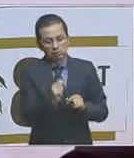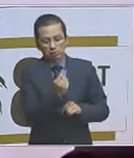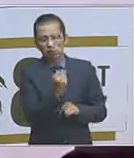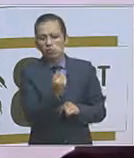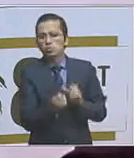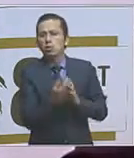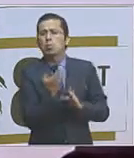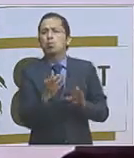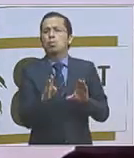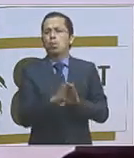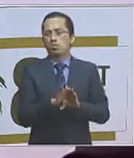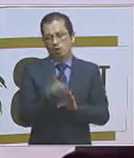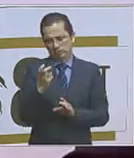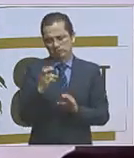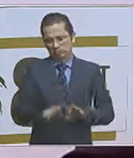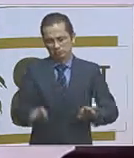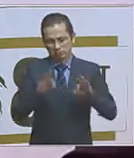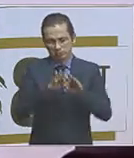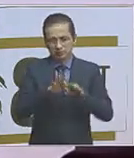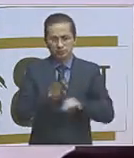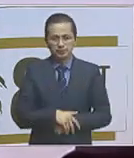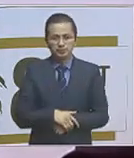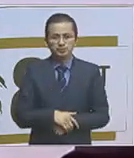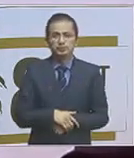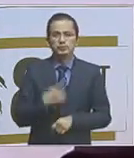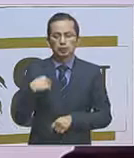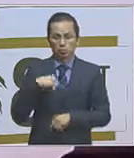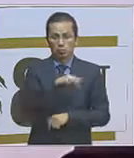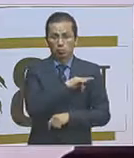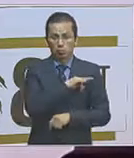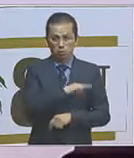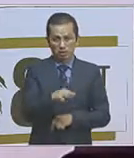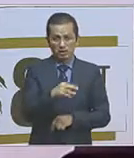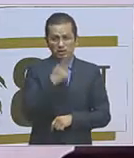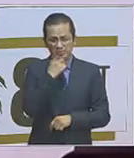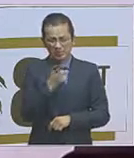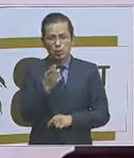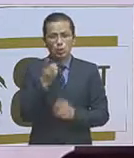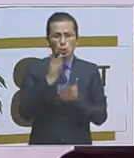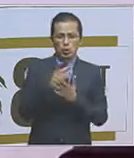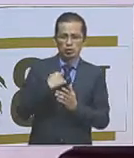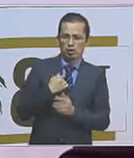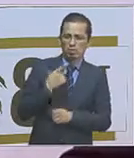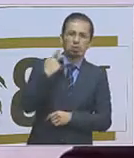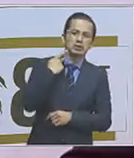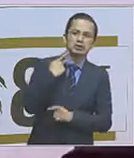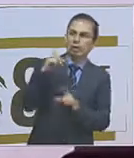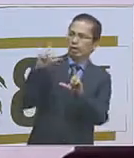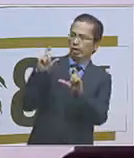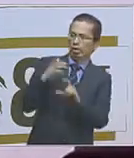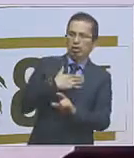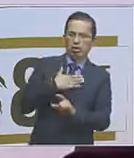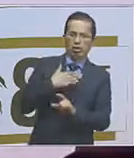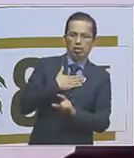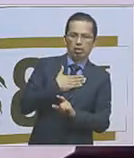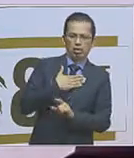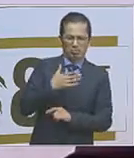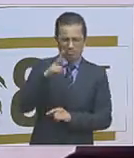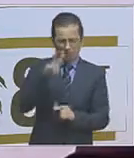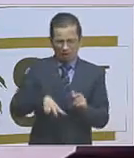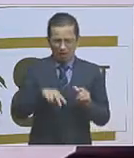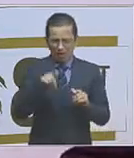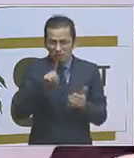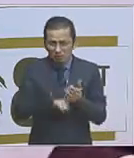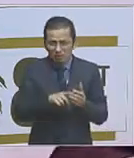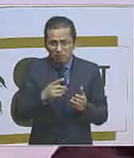podemos no podemos apostar y no debemos apostar por unas el fic gracia hueca y narcisista no